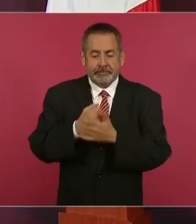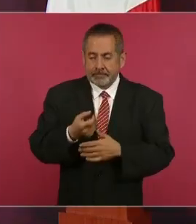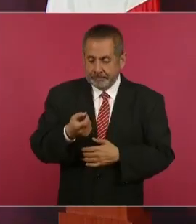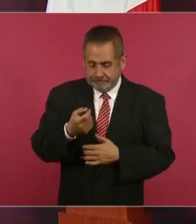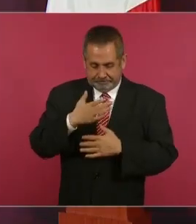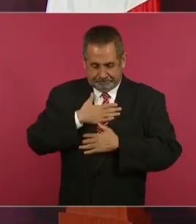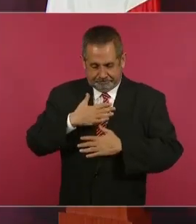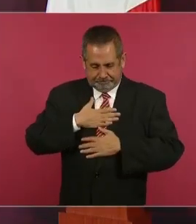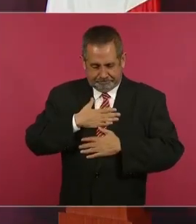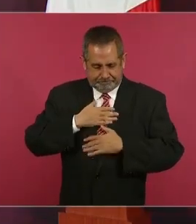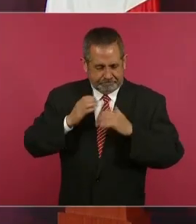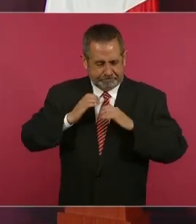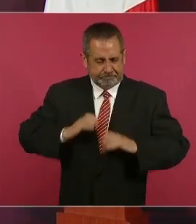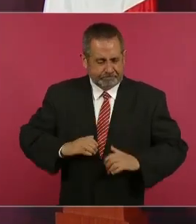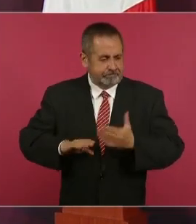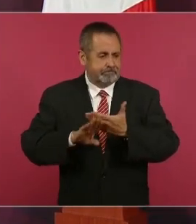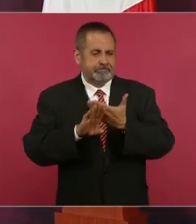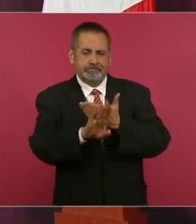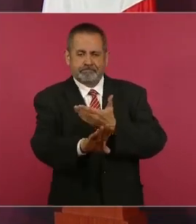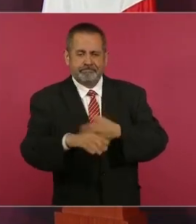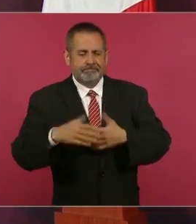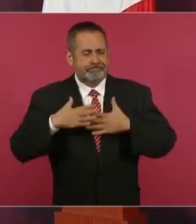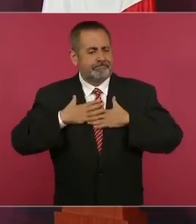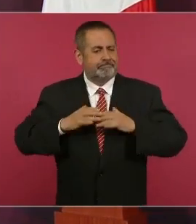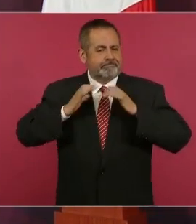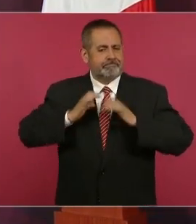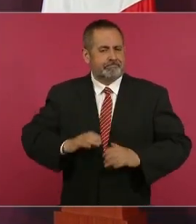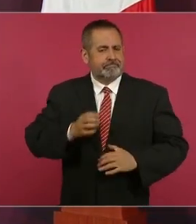medicina preventiva.